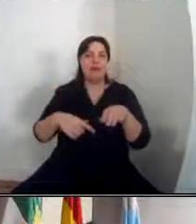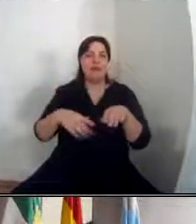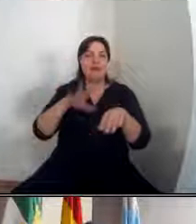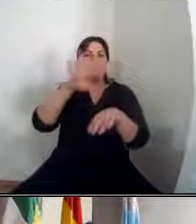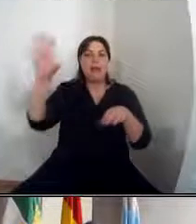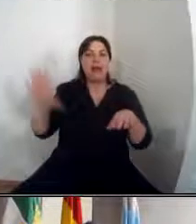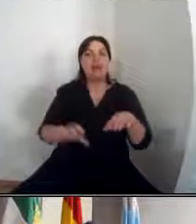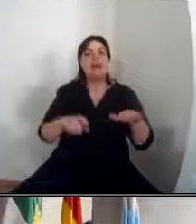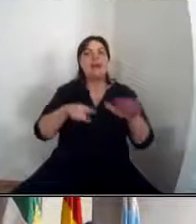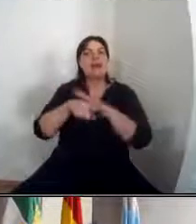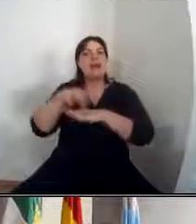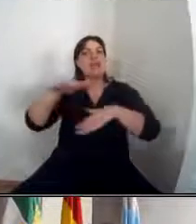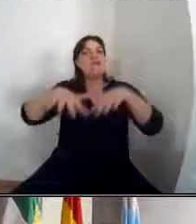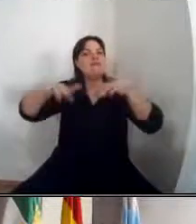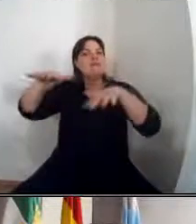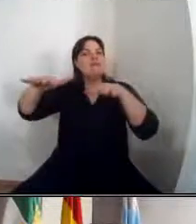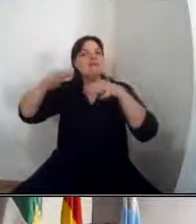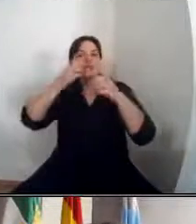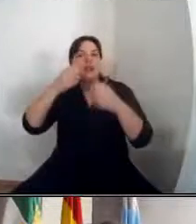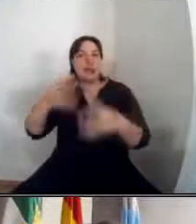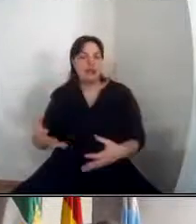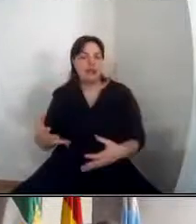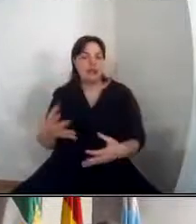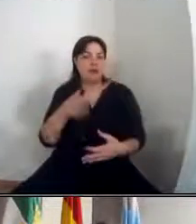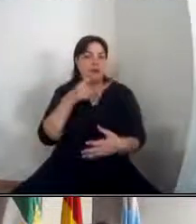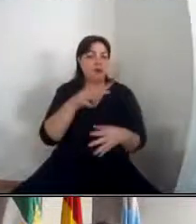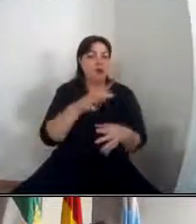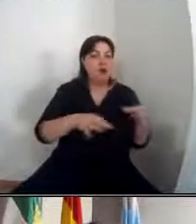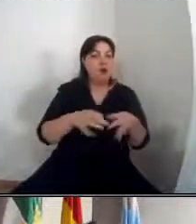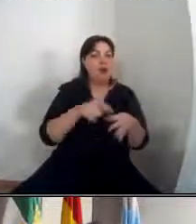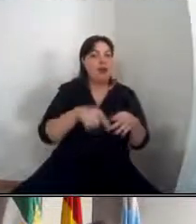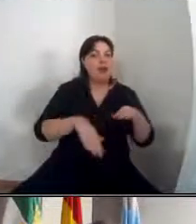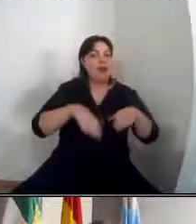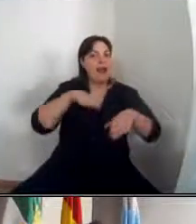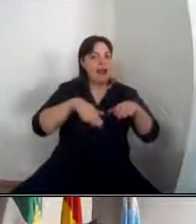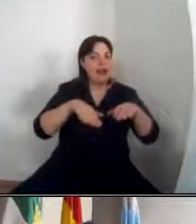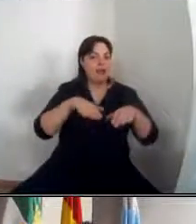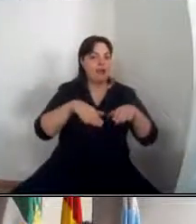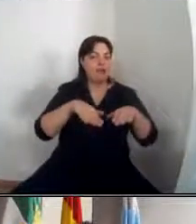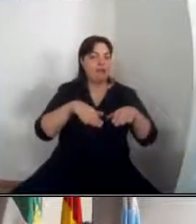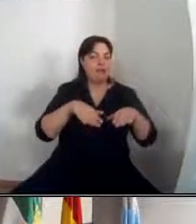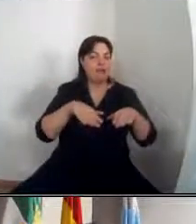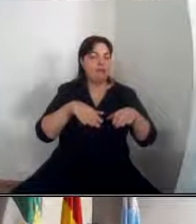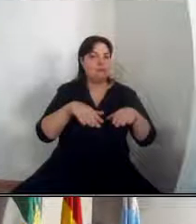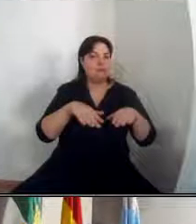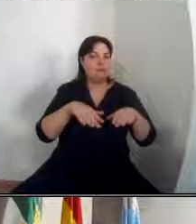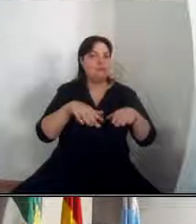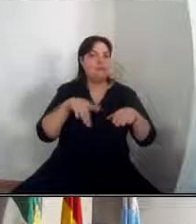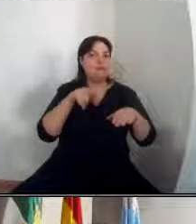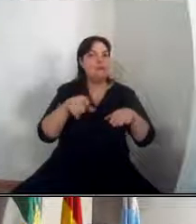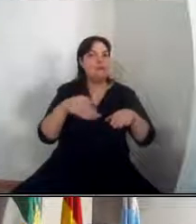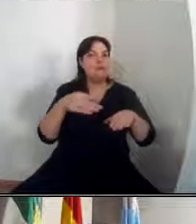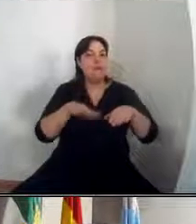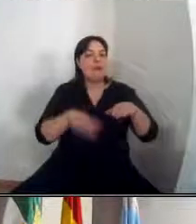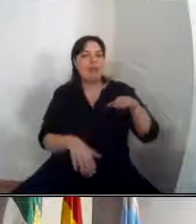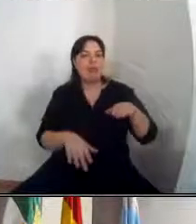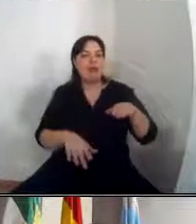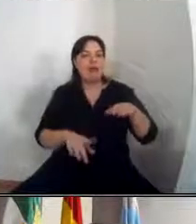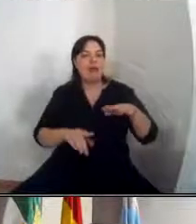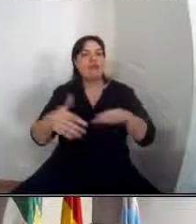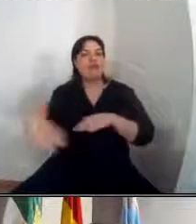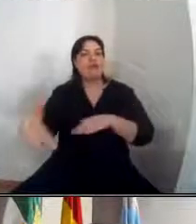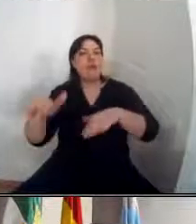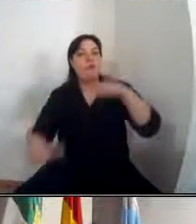países. Desde lo del local hay equilibrio, no se producen desequilibrios. Por eso,